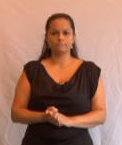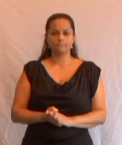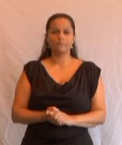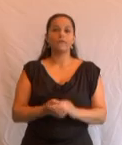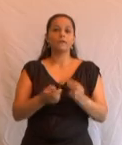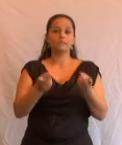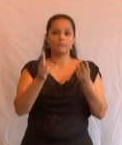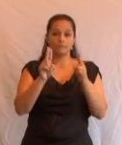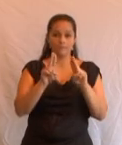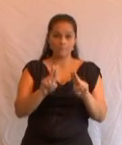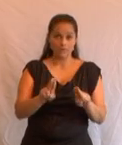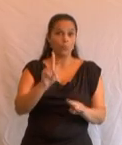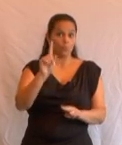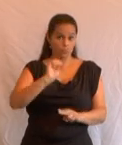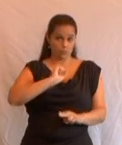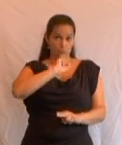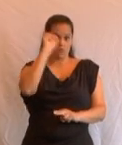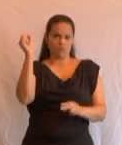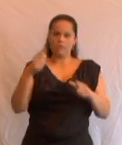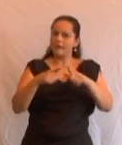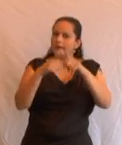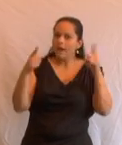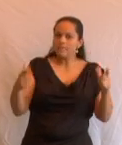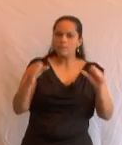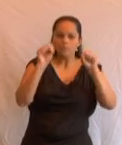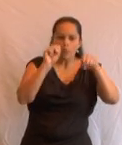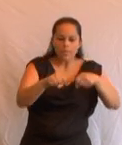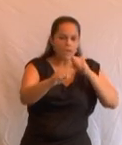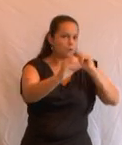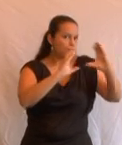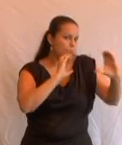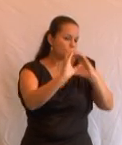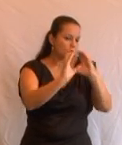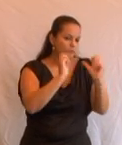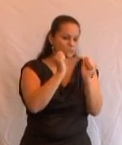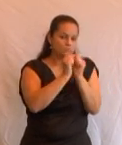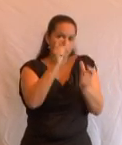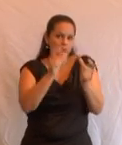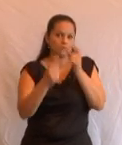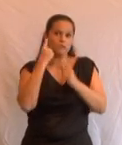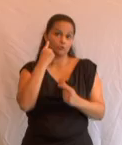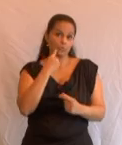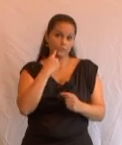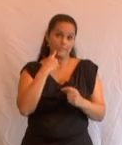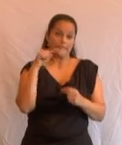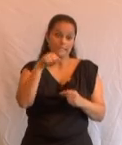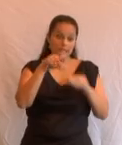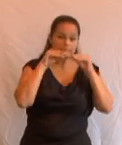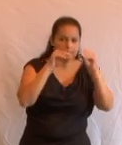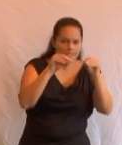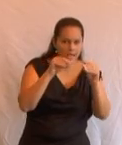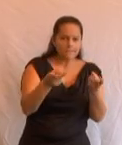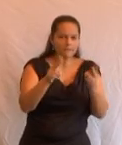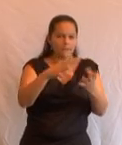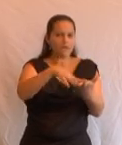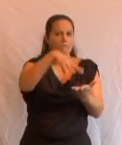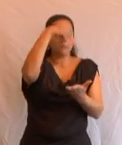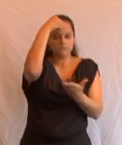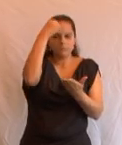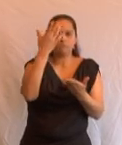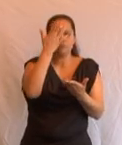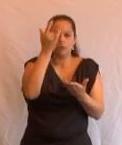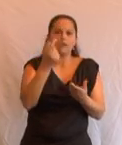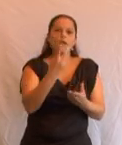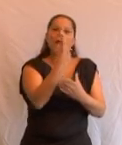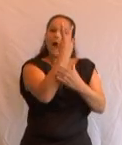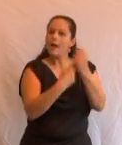Para mí es un logro grandísimo es poder comunicarme con ellos y como digo siempre, es enseñanza, aprendizaje, ¿no? Porque aprendemos